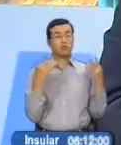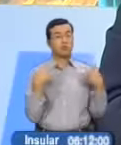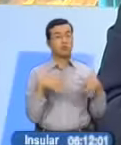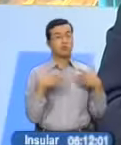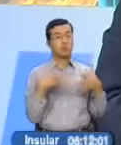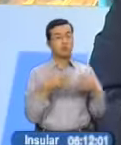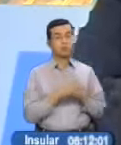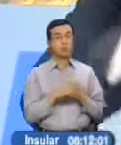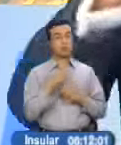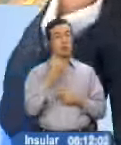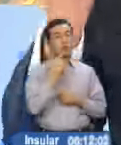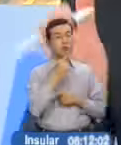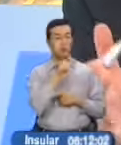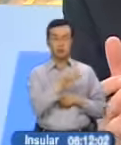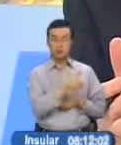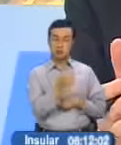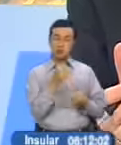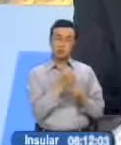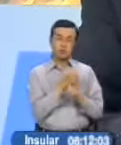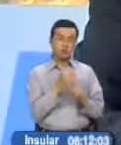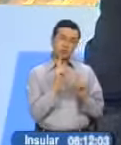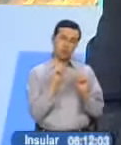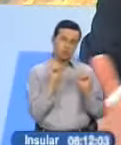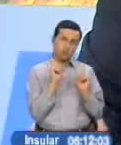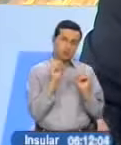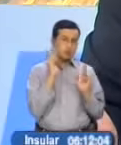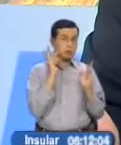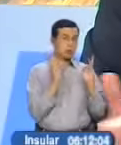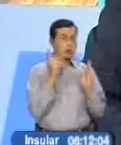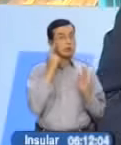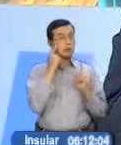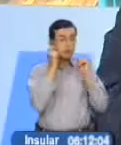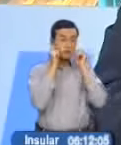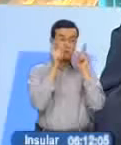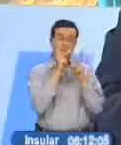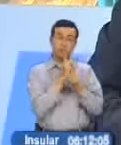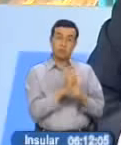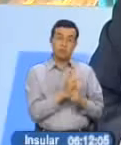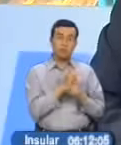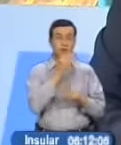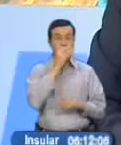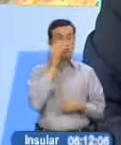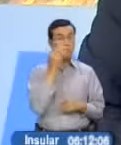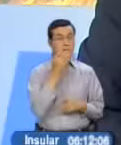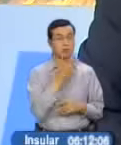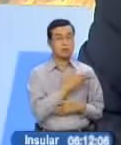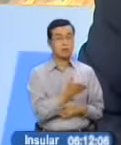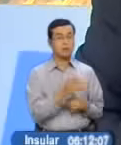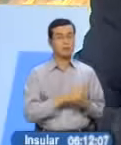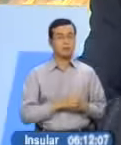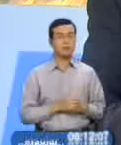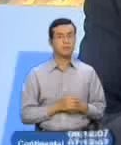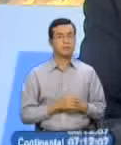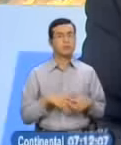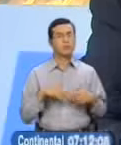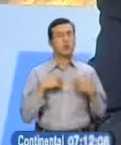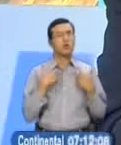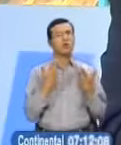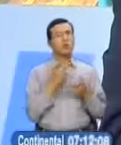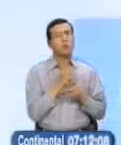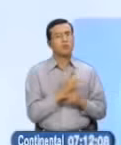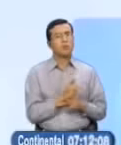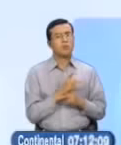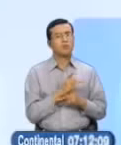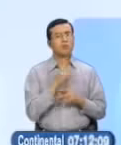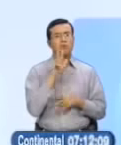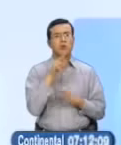que estas personas estén inmersas en el tema, pero todas esas cosas hay que prevenir porque es una realidad. En ese sentido, ¿cómo proteger a